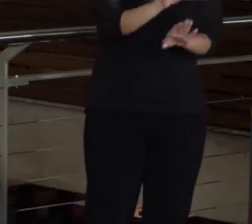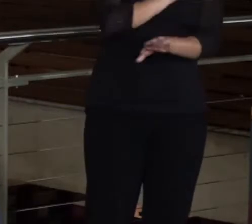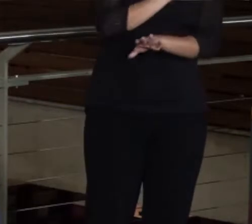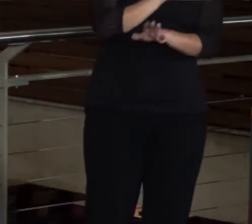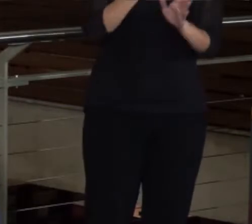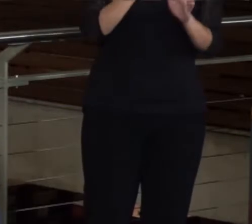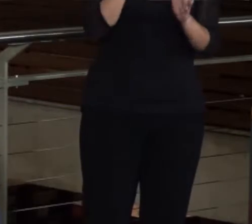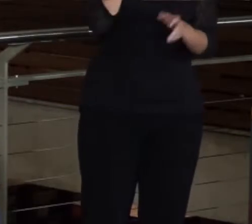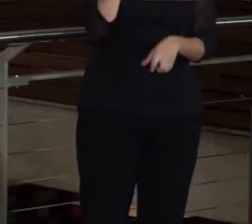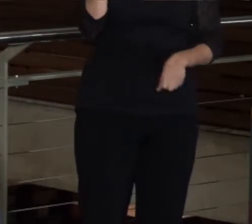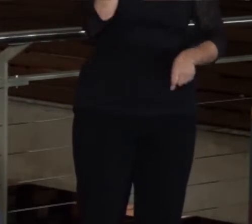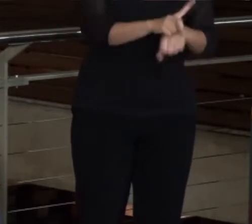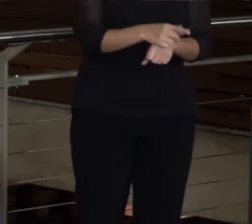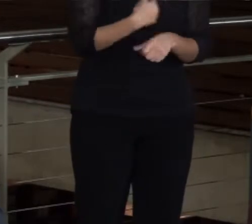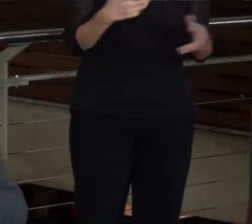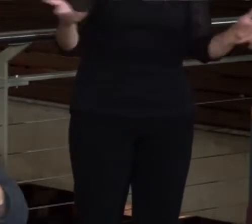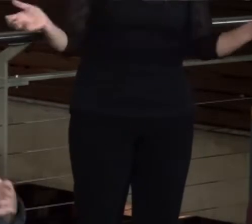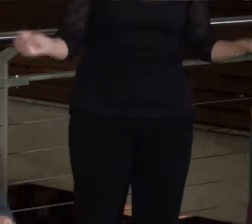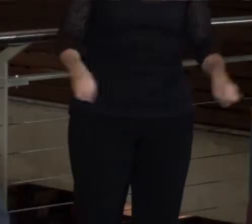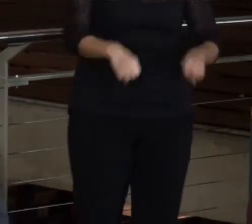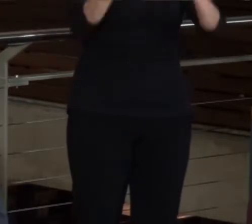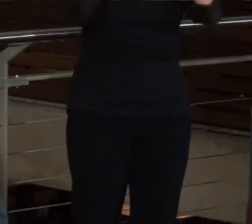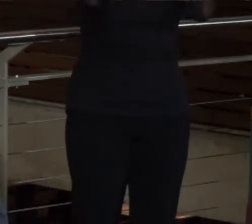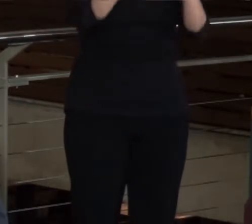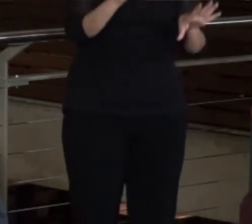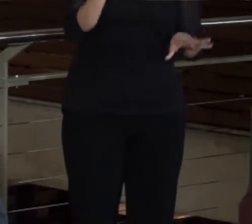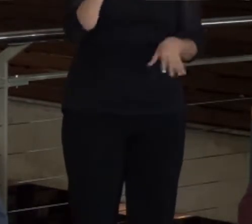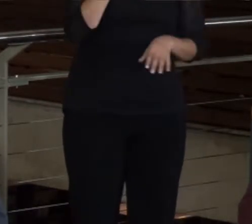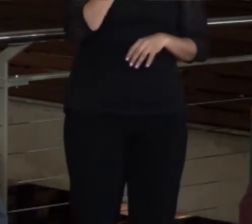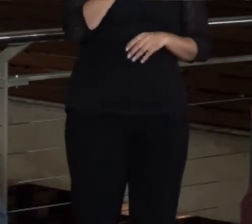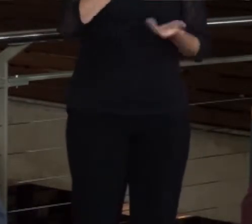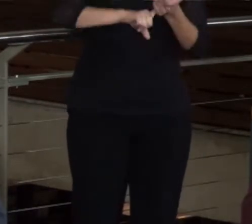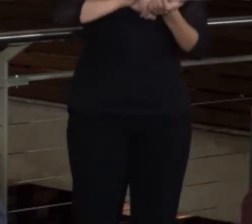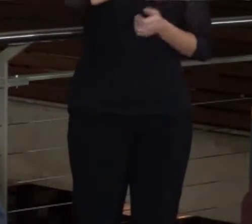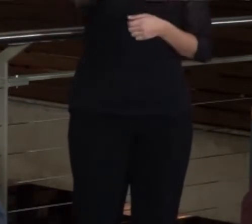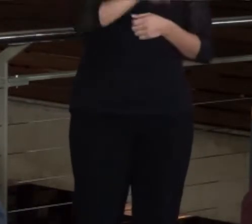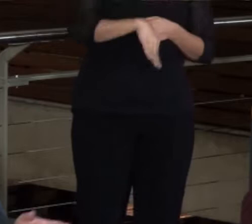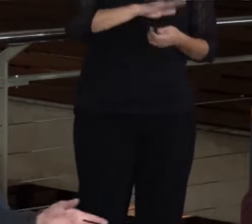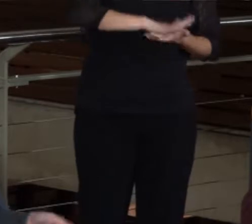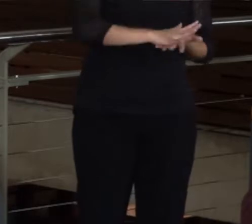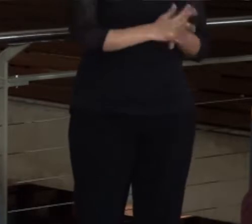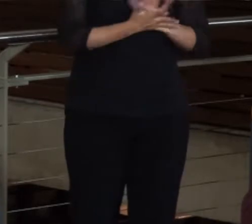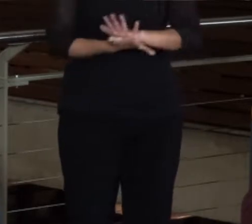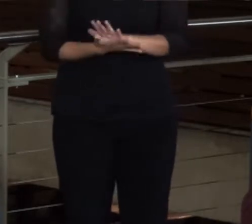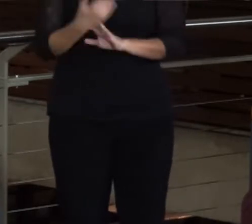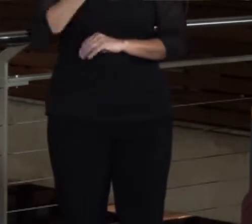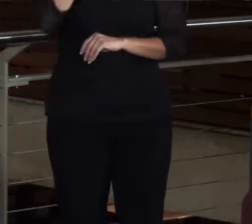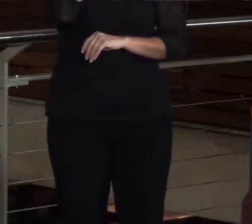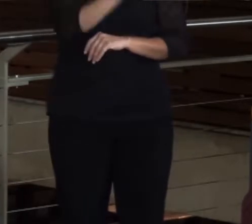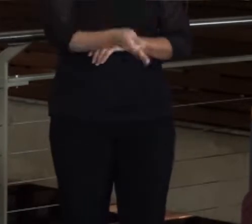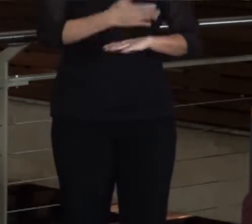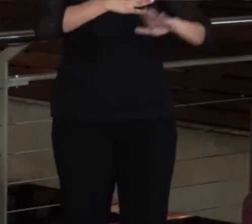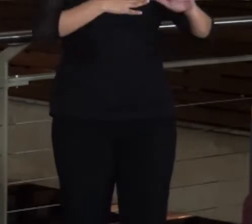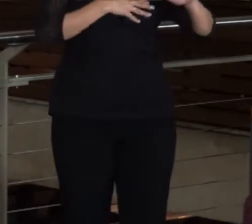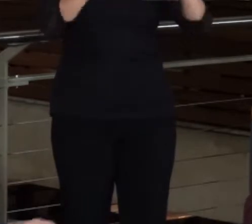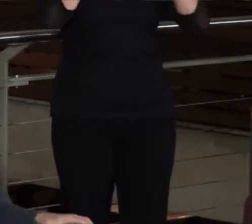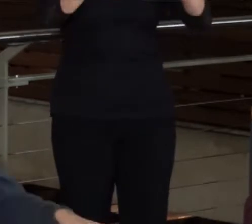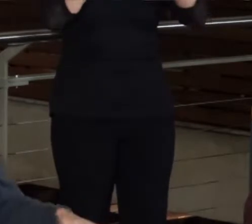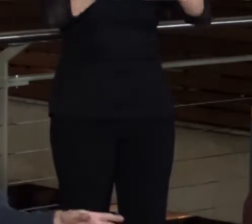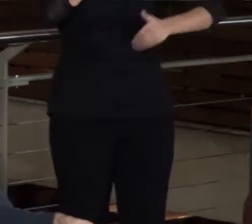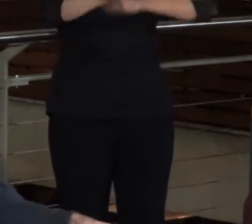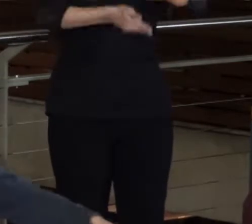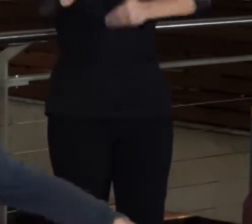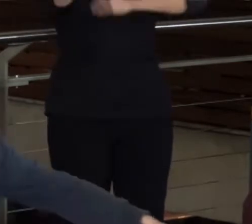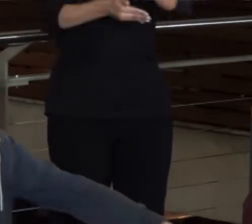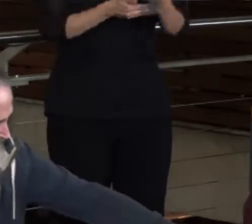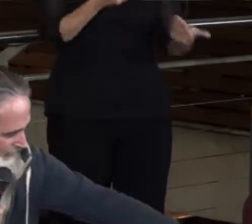mori y la verdad que estoy muy agradecido en el libro dice en la